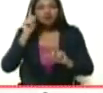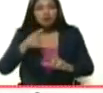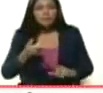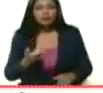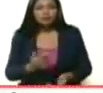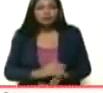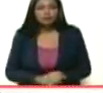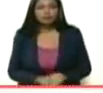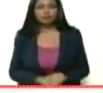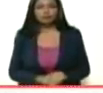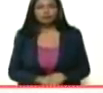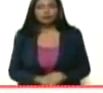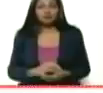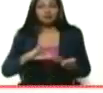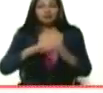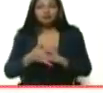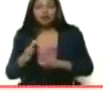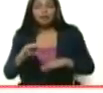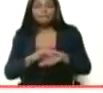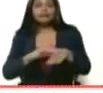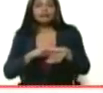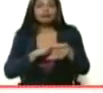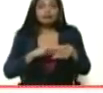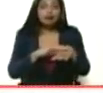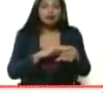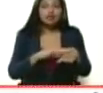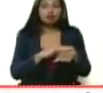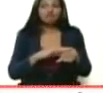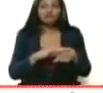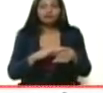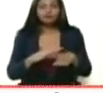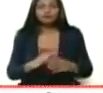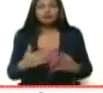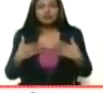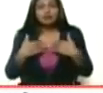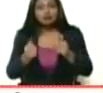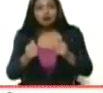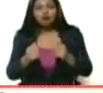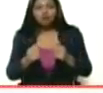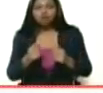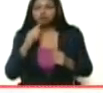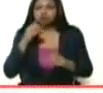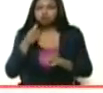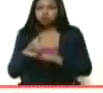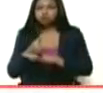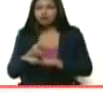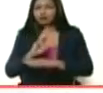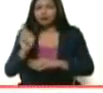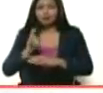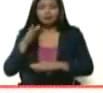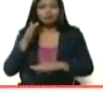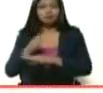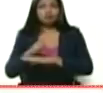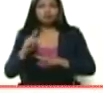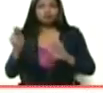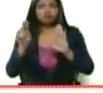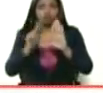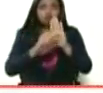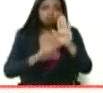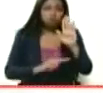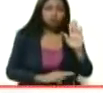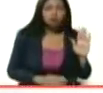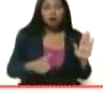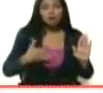y por eso el Ministerio Rector, el Ministerio del Poder Popular para la Salud, inmediatamente activa un protocolo